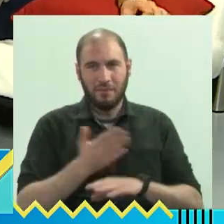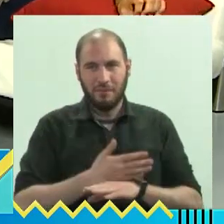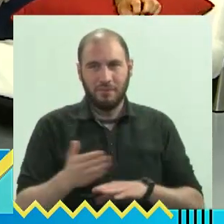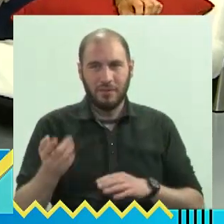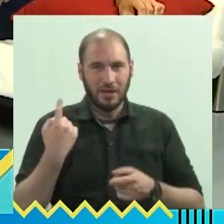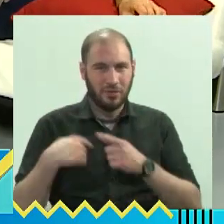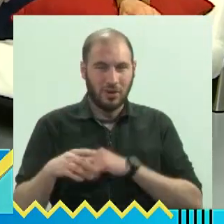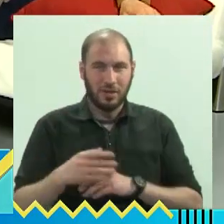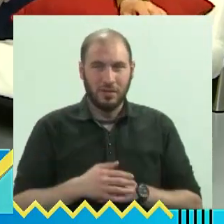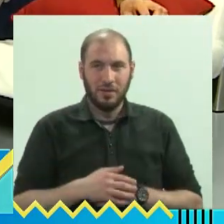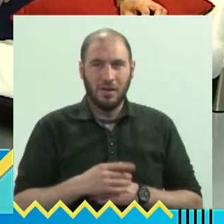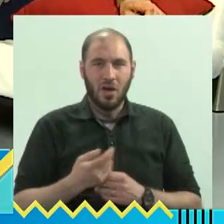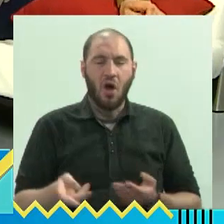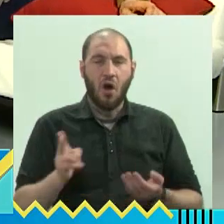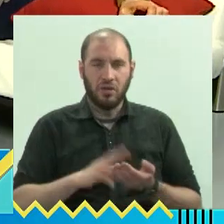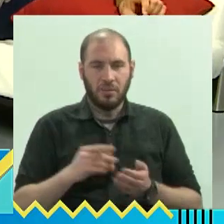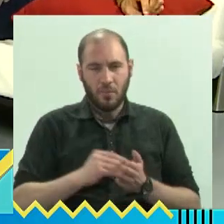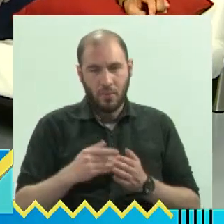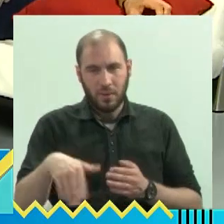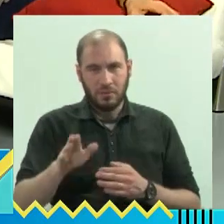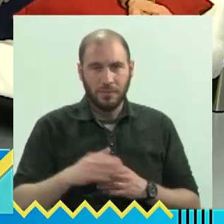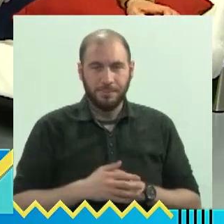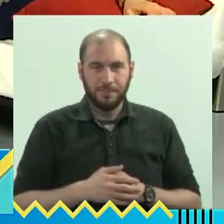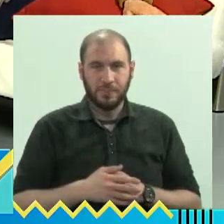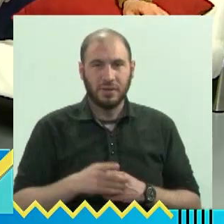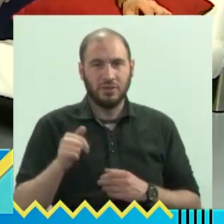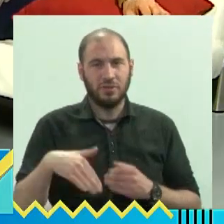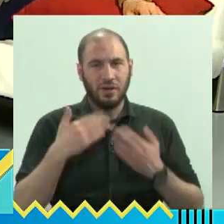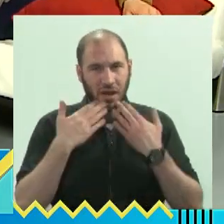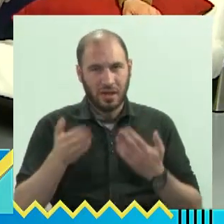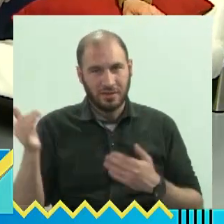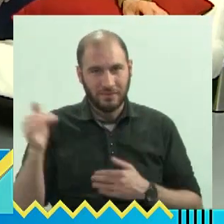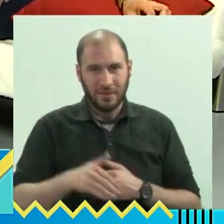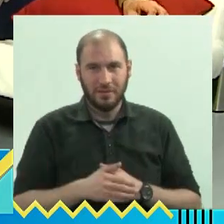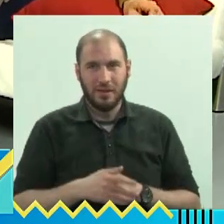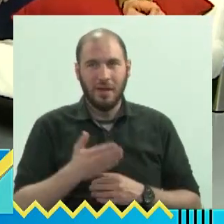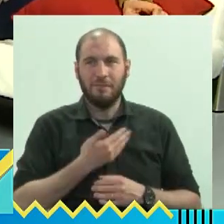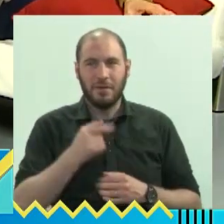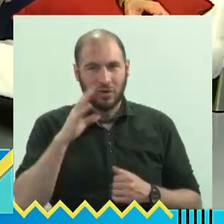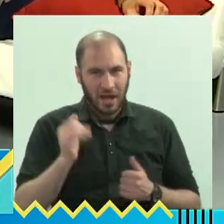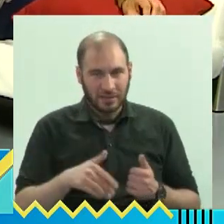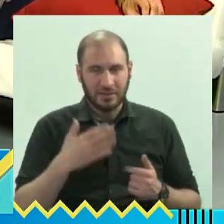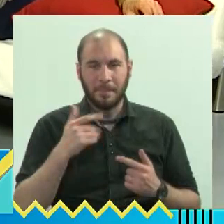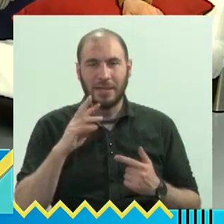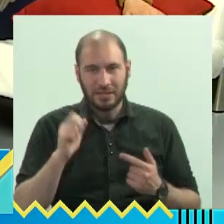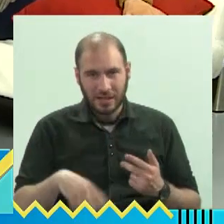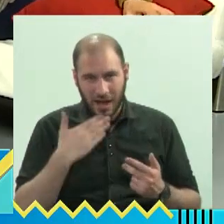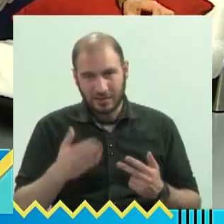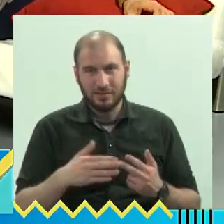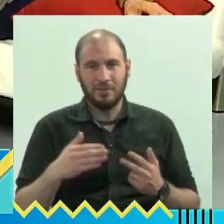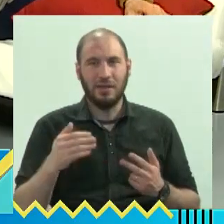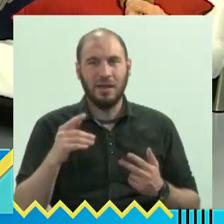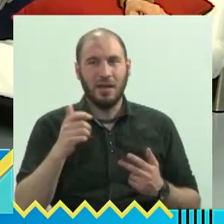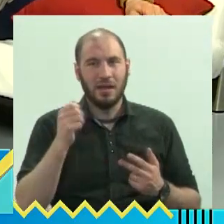más historias, lo podríamos volver a hacer en algún momento, así que les quiero agradecer por haber estado presentes. Fabio, muchas gracias. Martín, muchas gracias por haber estado